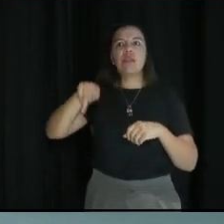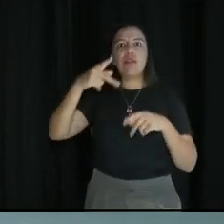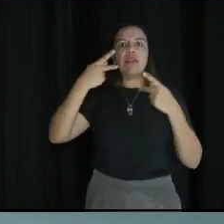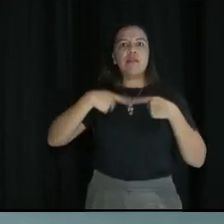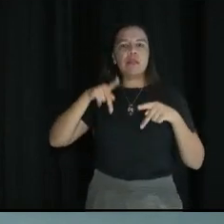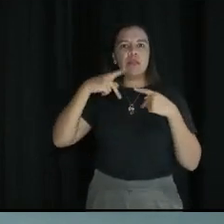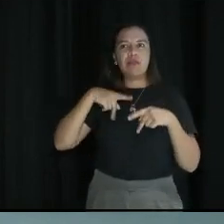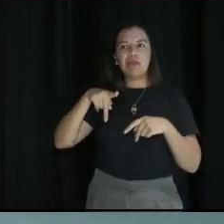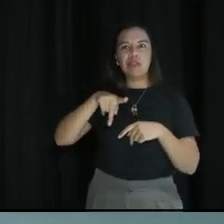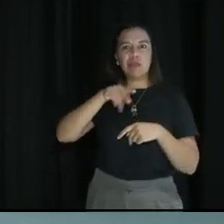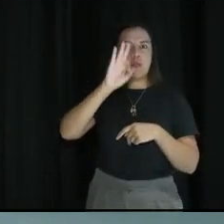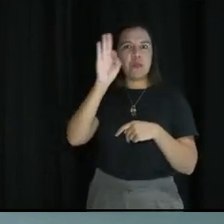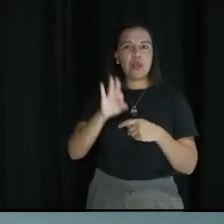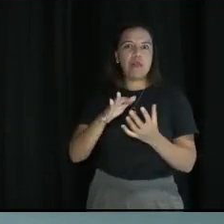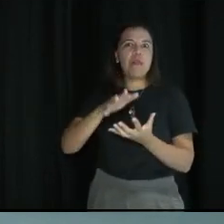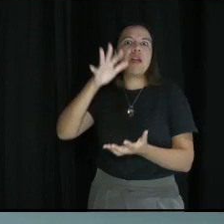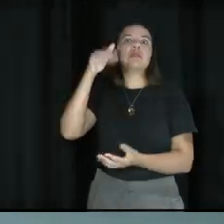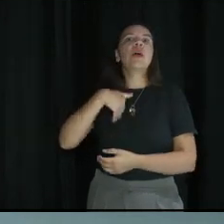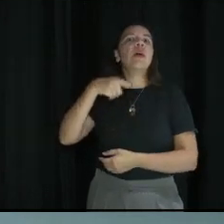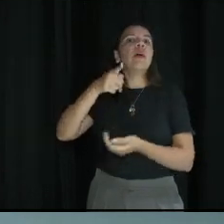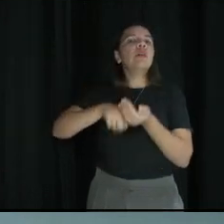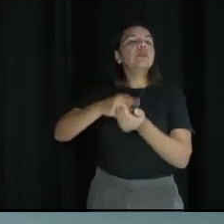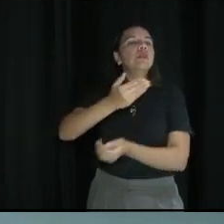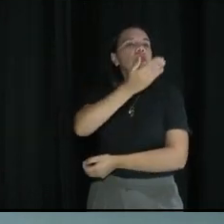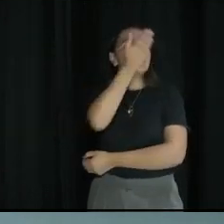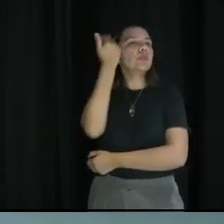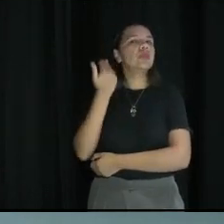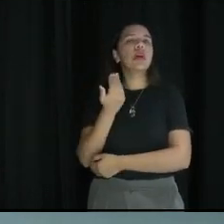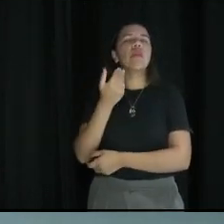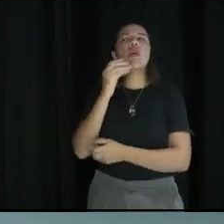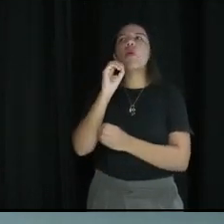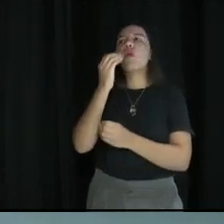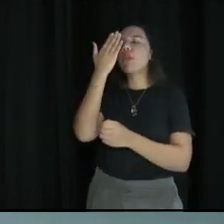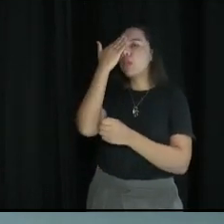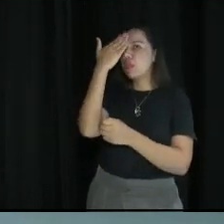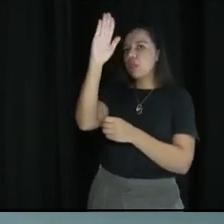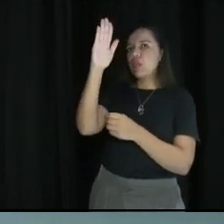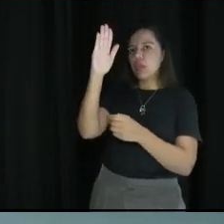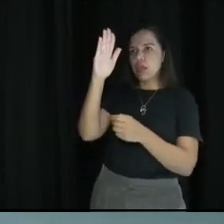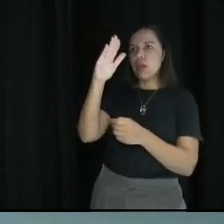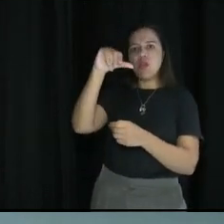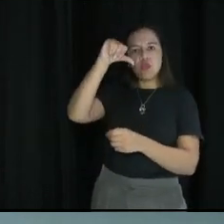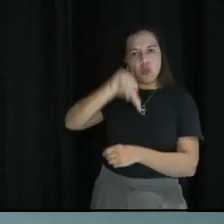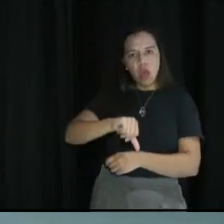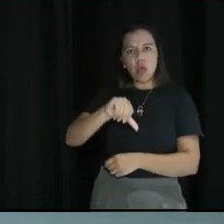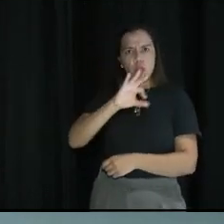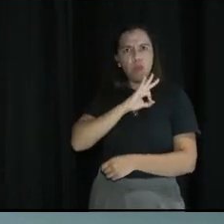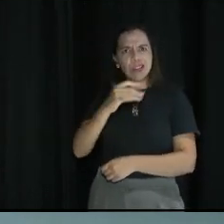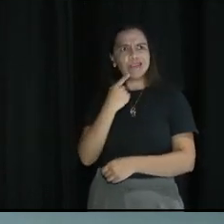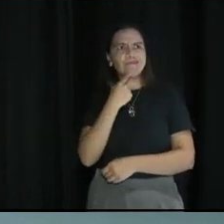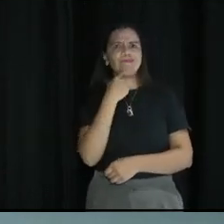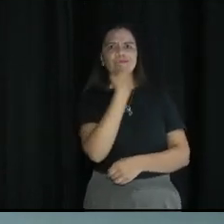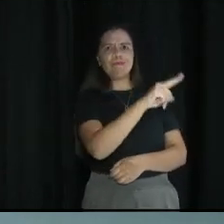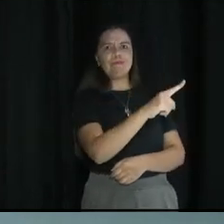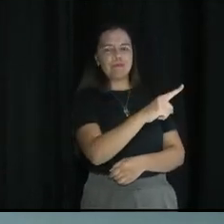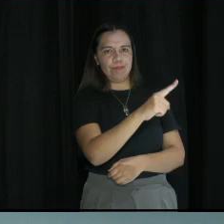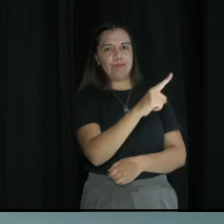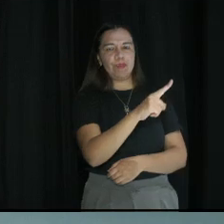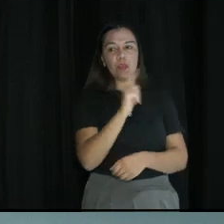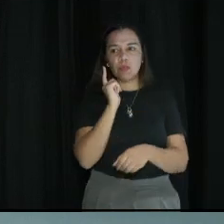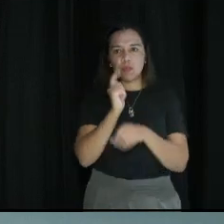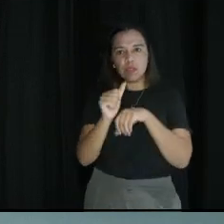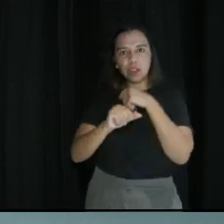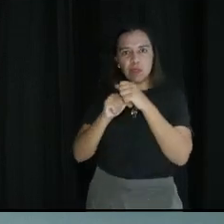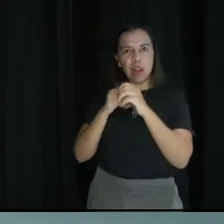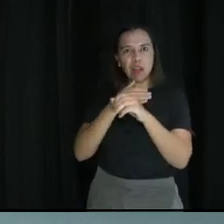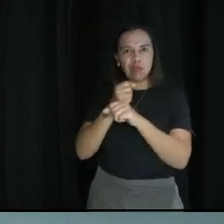la sociedad, todavía no sabe o no tiene el conocimiento de que ya se puede denunciar. Bueno, aquí